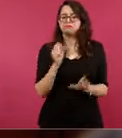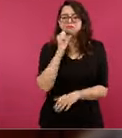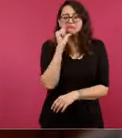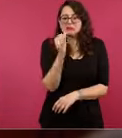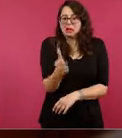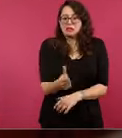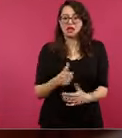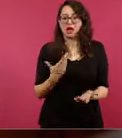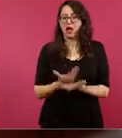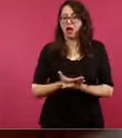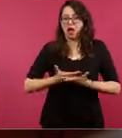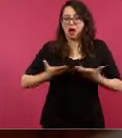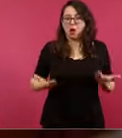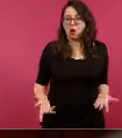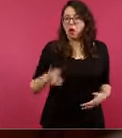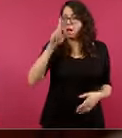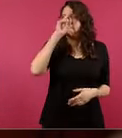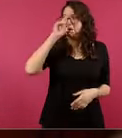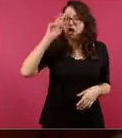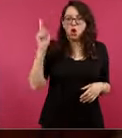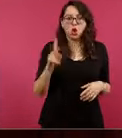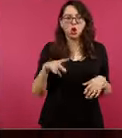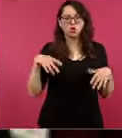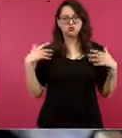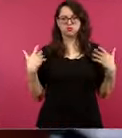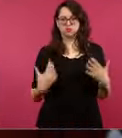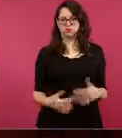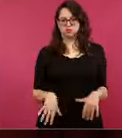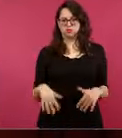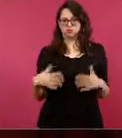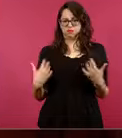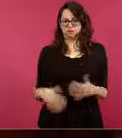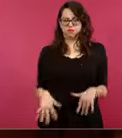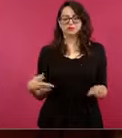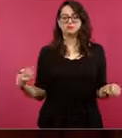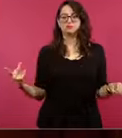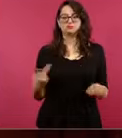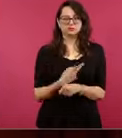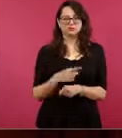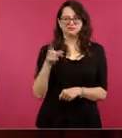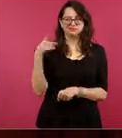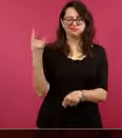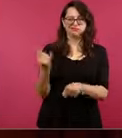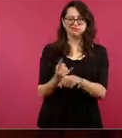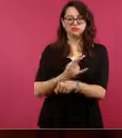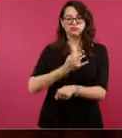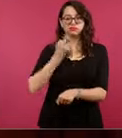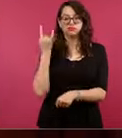congruencia por parte del Instituto Nacional Electoral, dentro de lo que de sus atribuciones que pueda opinar,